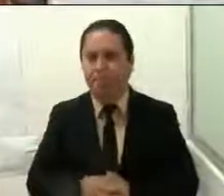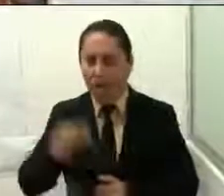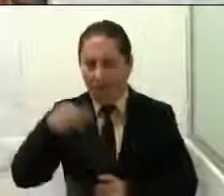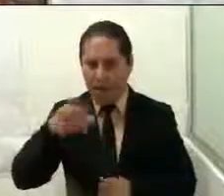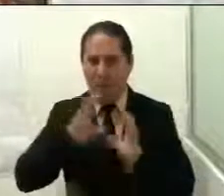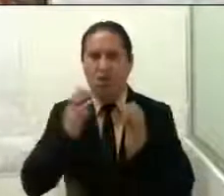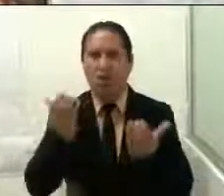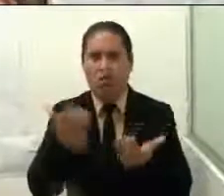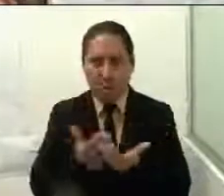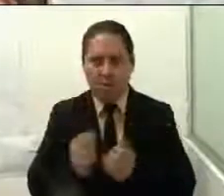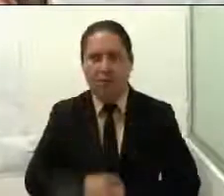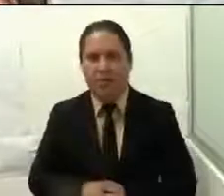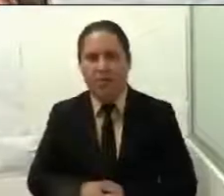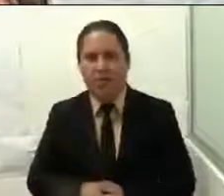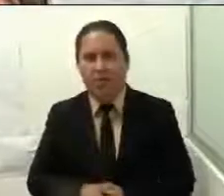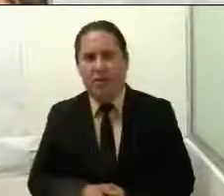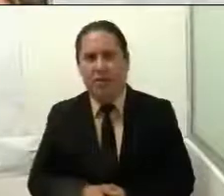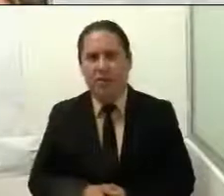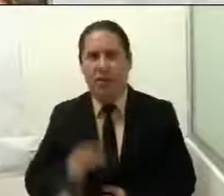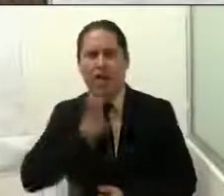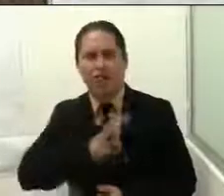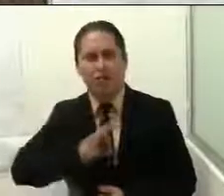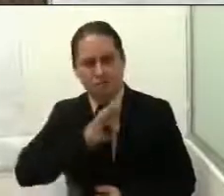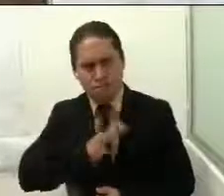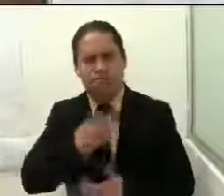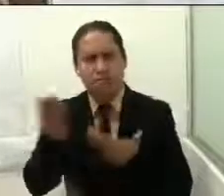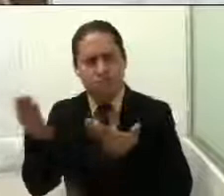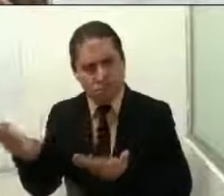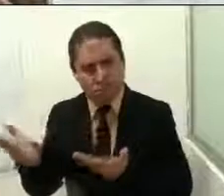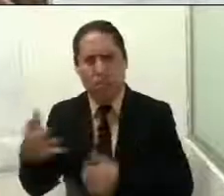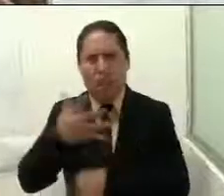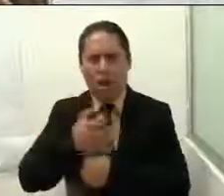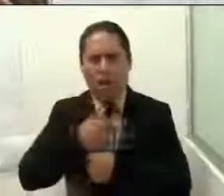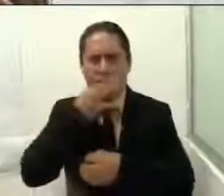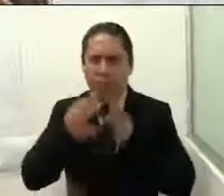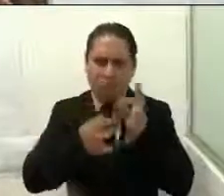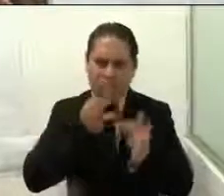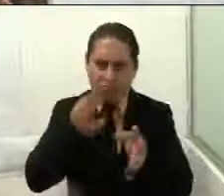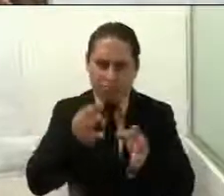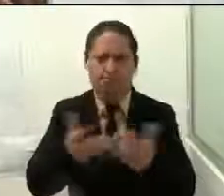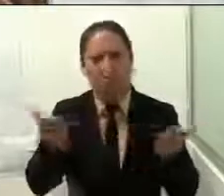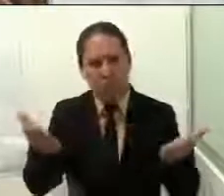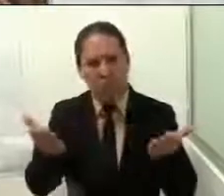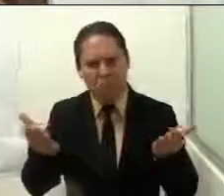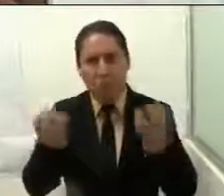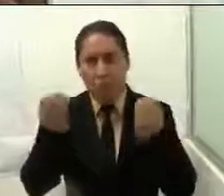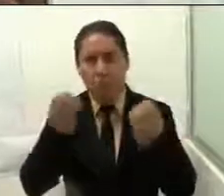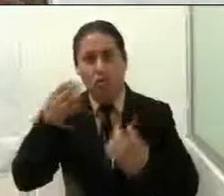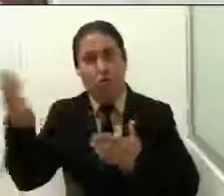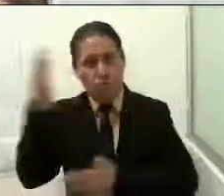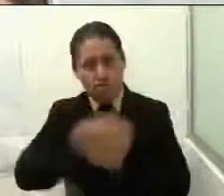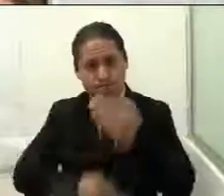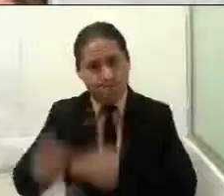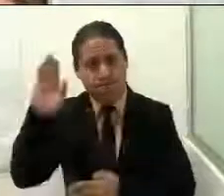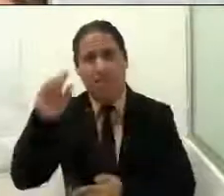recinto parlamentario y lo felicito por esta comparecencia deseándole mucho éxito en el desarrollo de sus